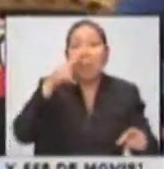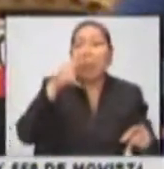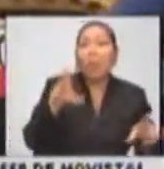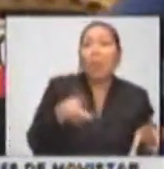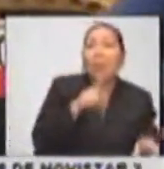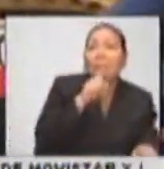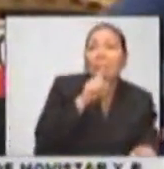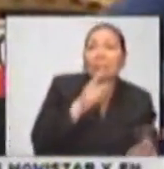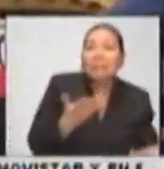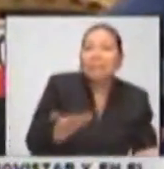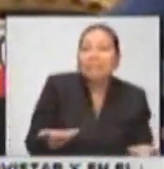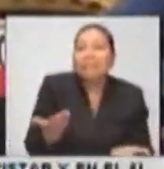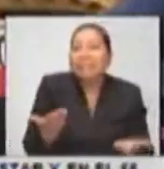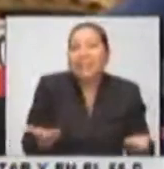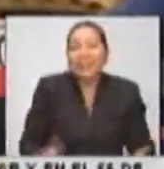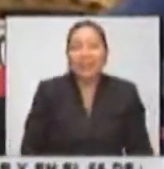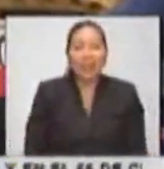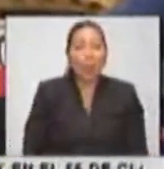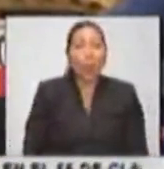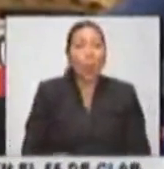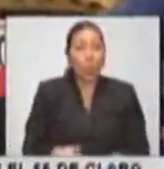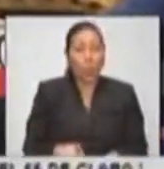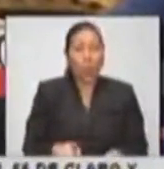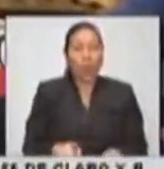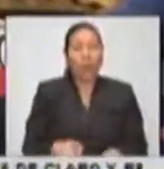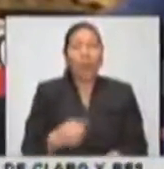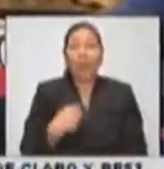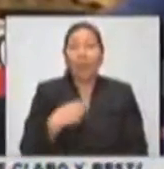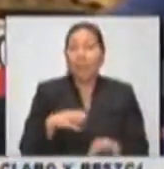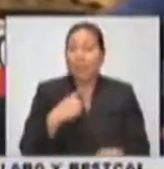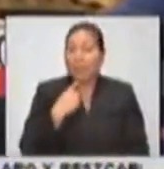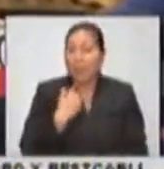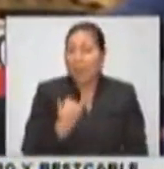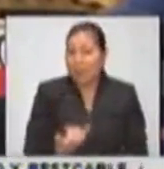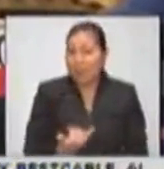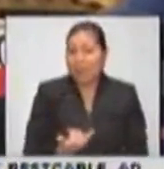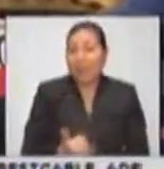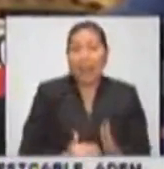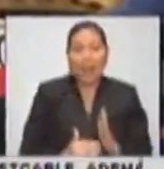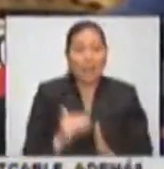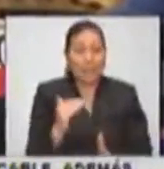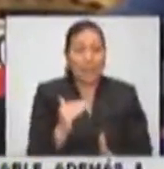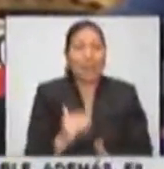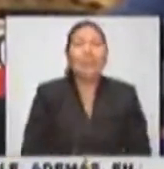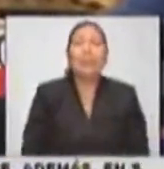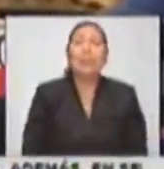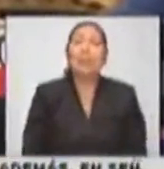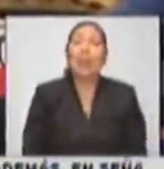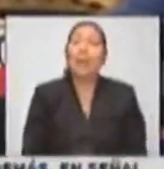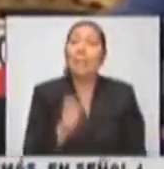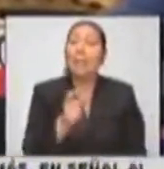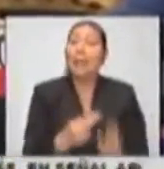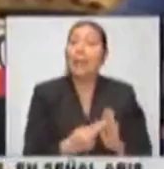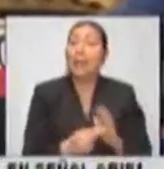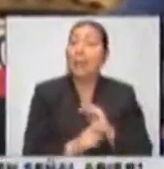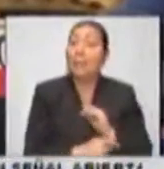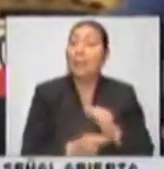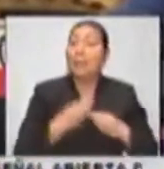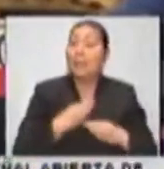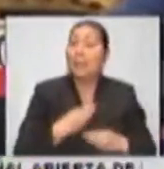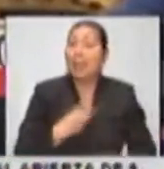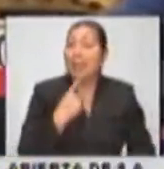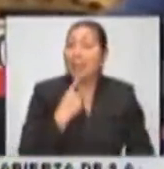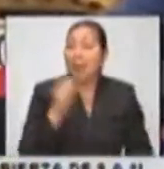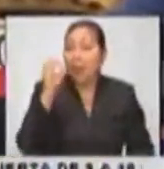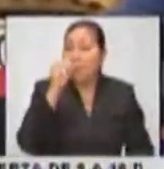como lección. Cuando hicimos esa invocación, la mayoría de los representantes de los países miembros en